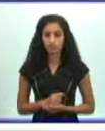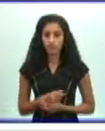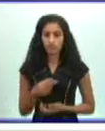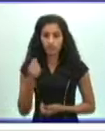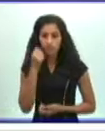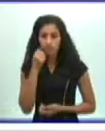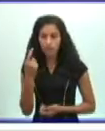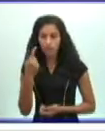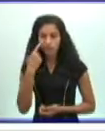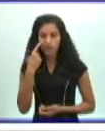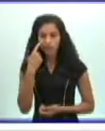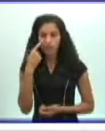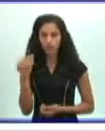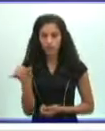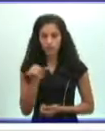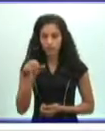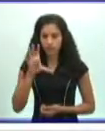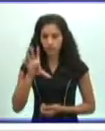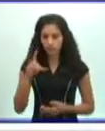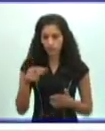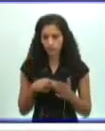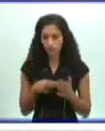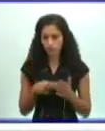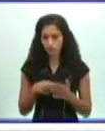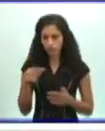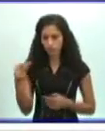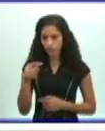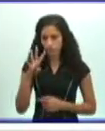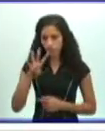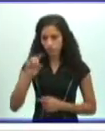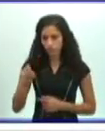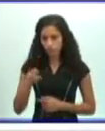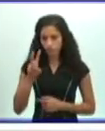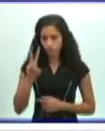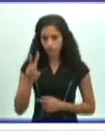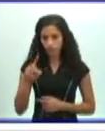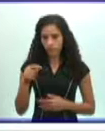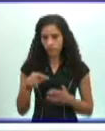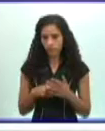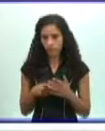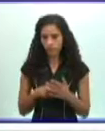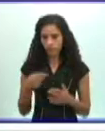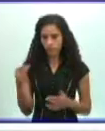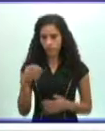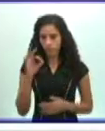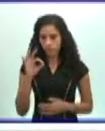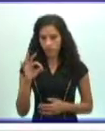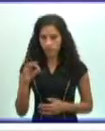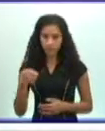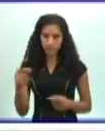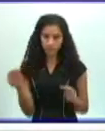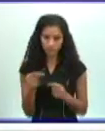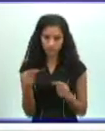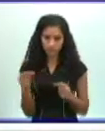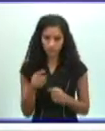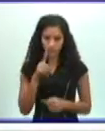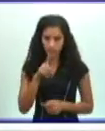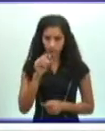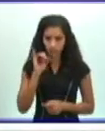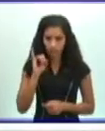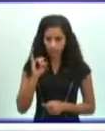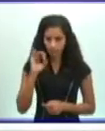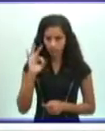También estuvimos viendo 5 por menos 4,2 por menos 8 y nos dio